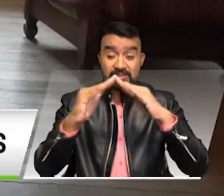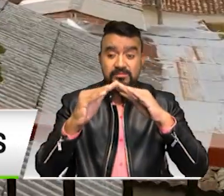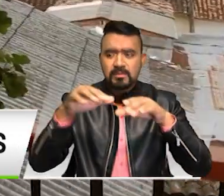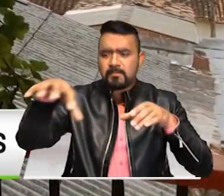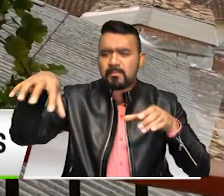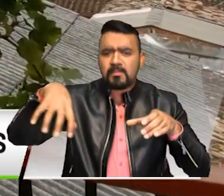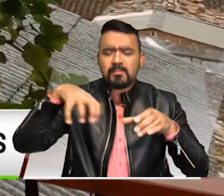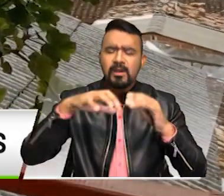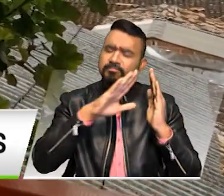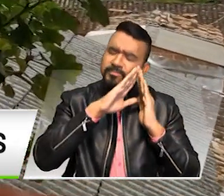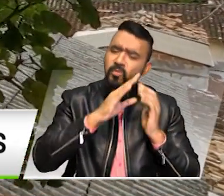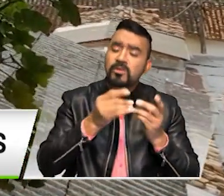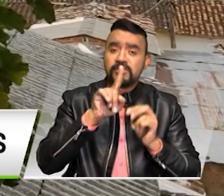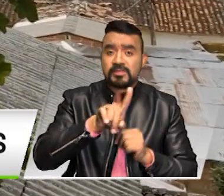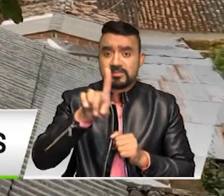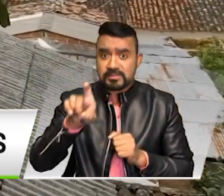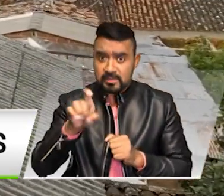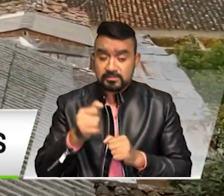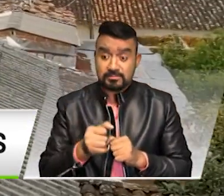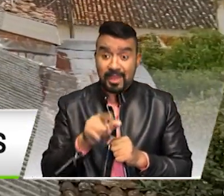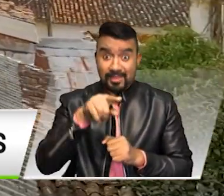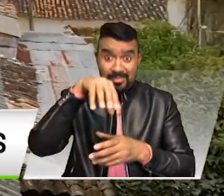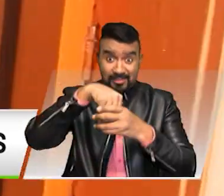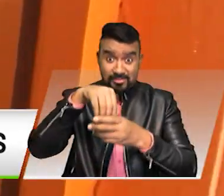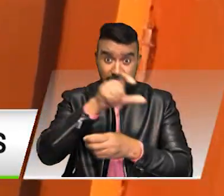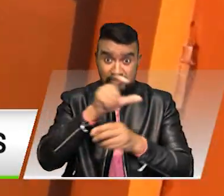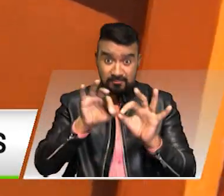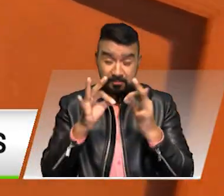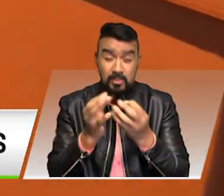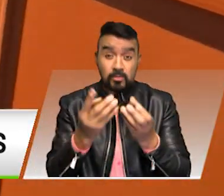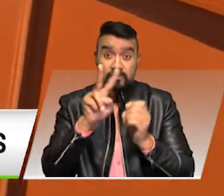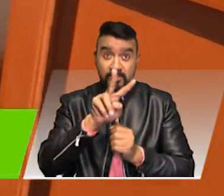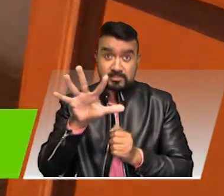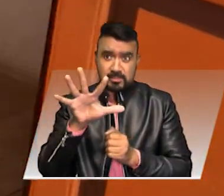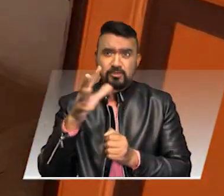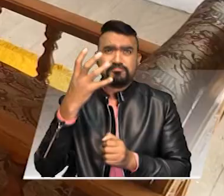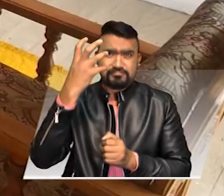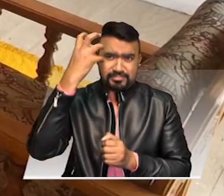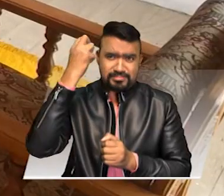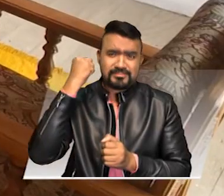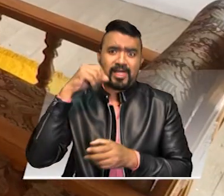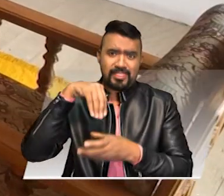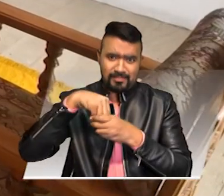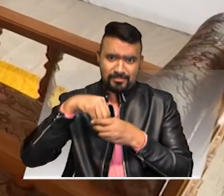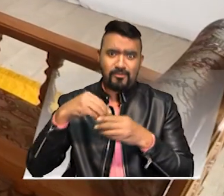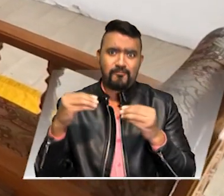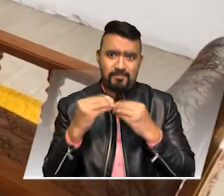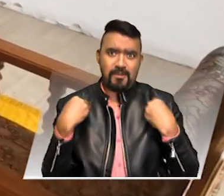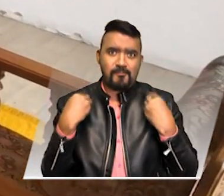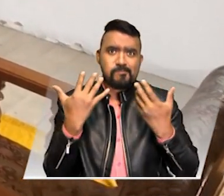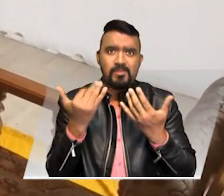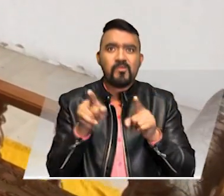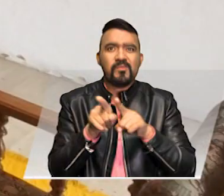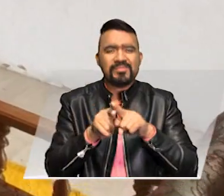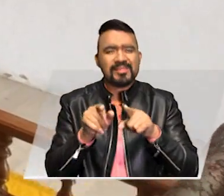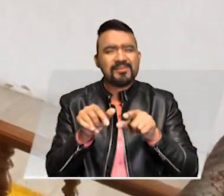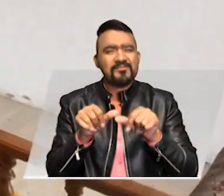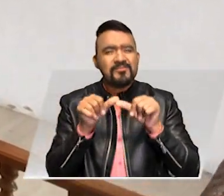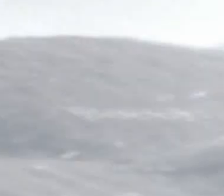habitaciones y hasta pesebrera, donde se guardan historias de hace 200 años y donde el tiempo parece estar detenido.